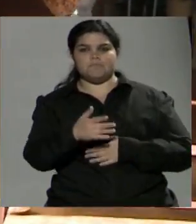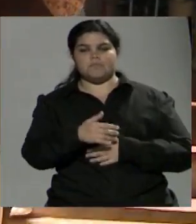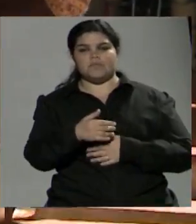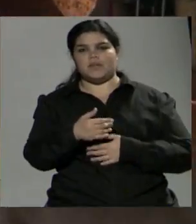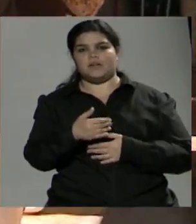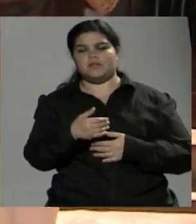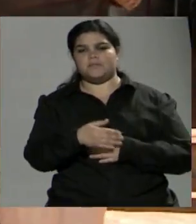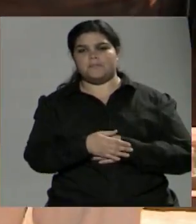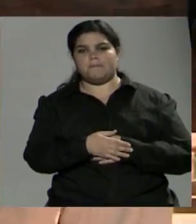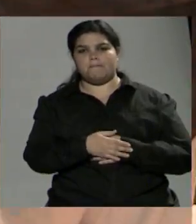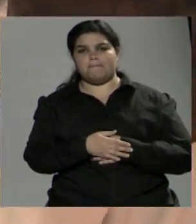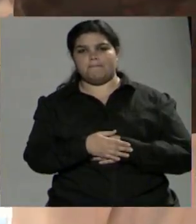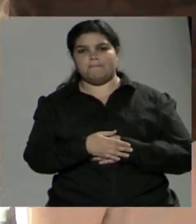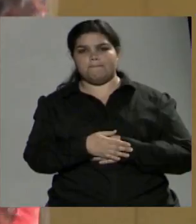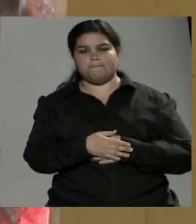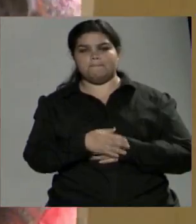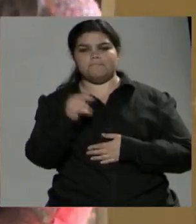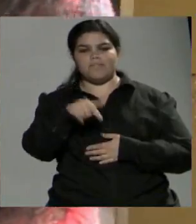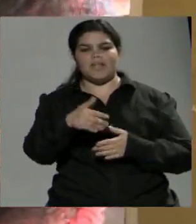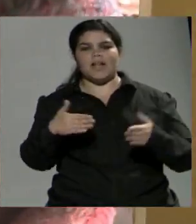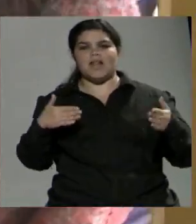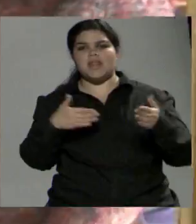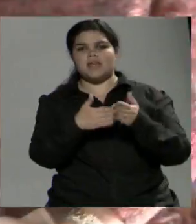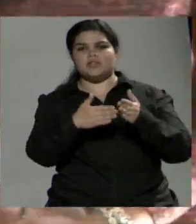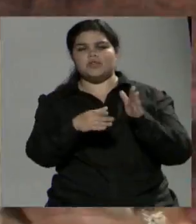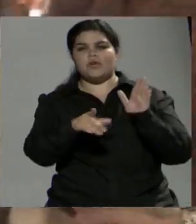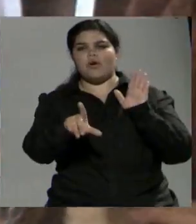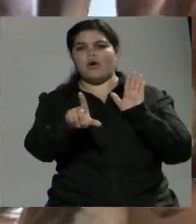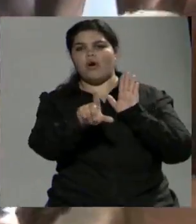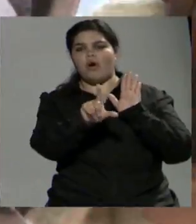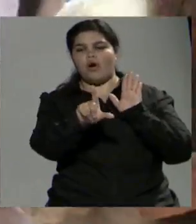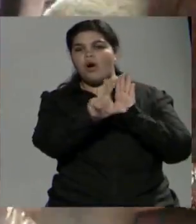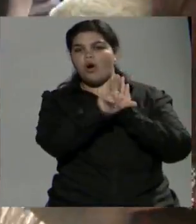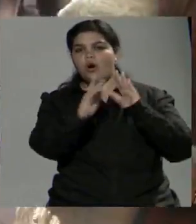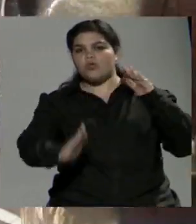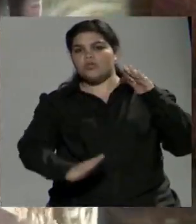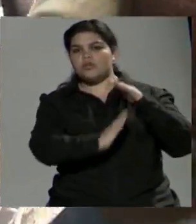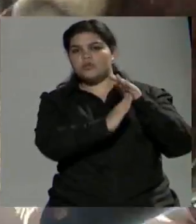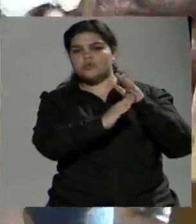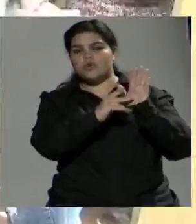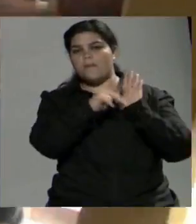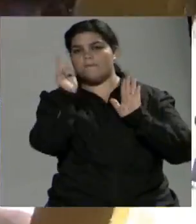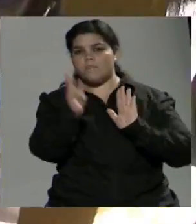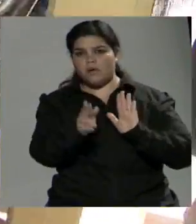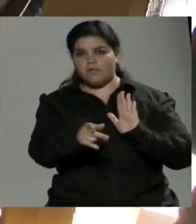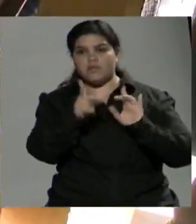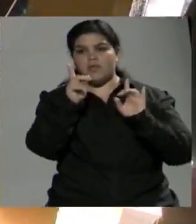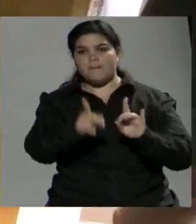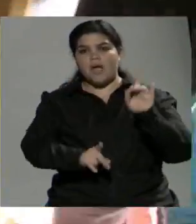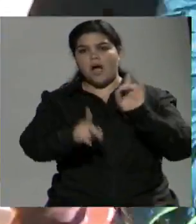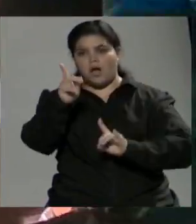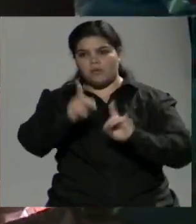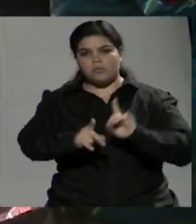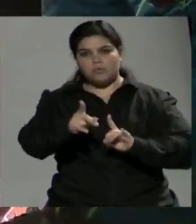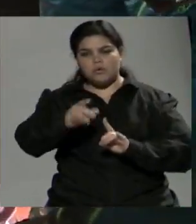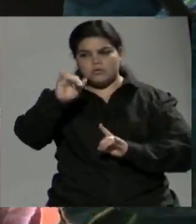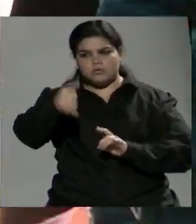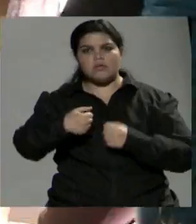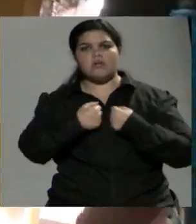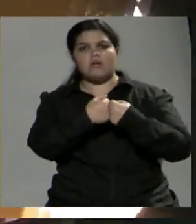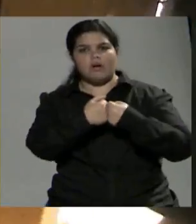Yo personalmente, si me tengo que atener a la opinión